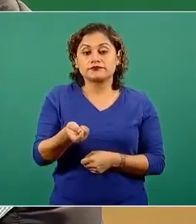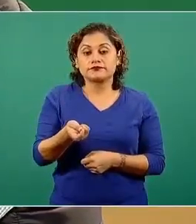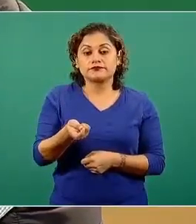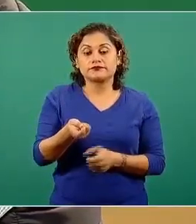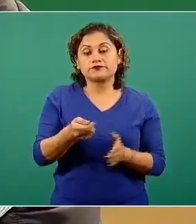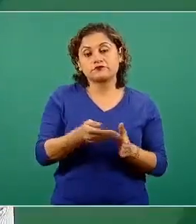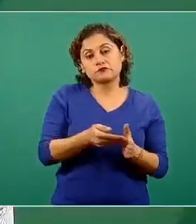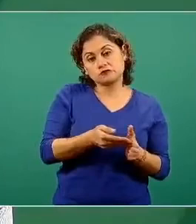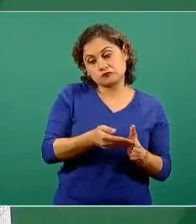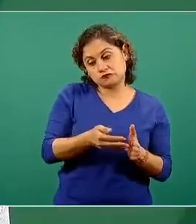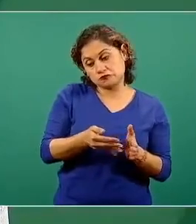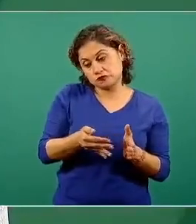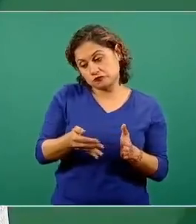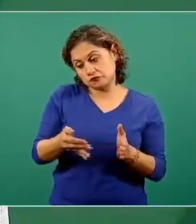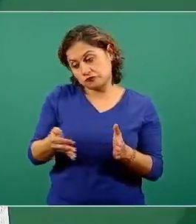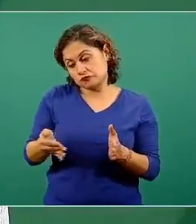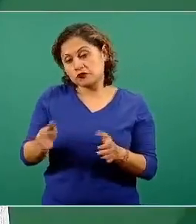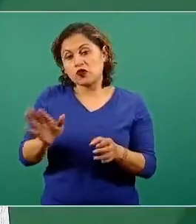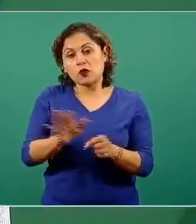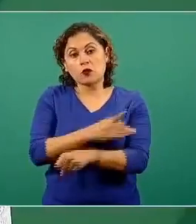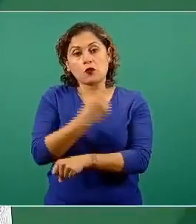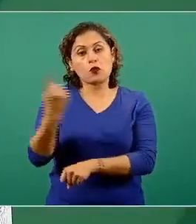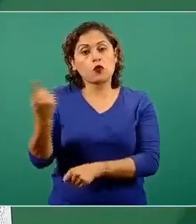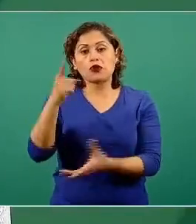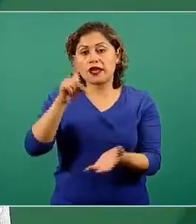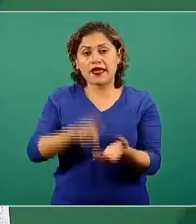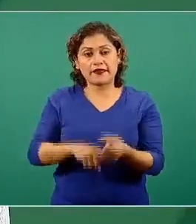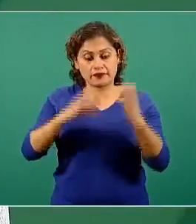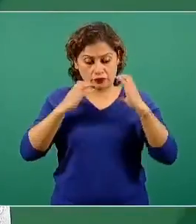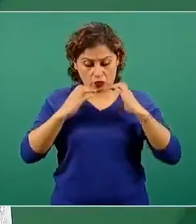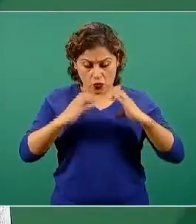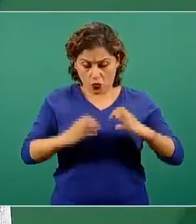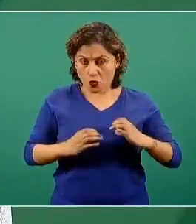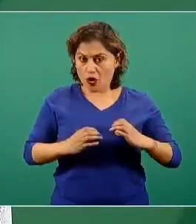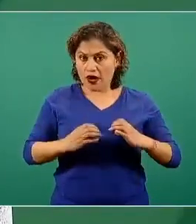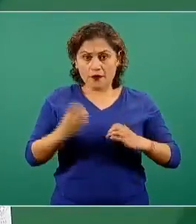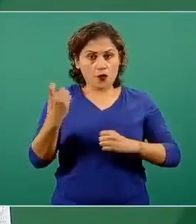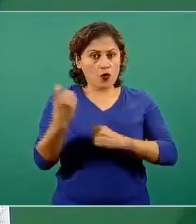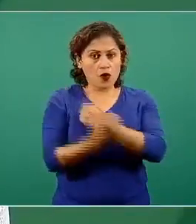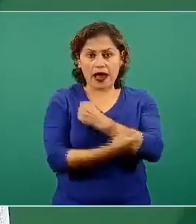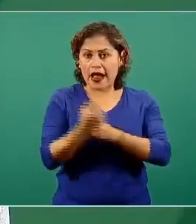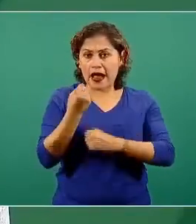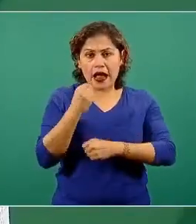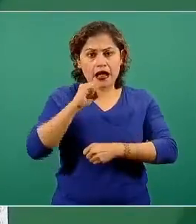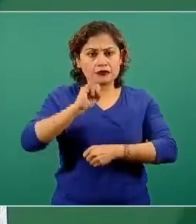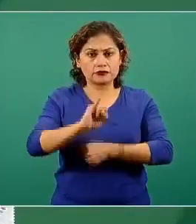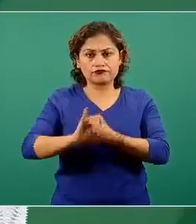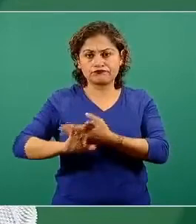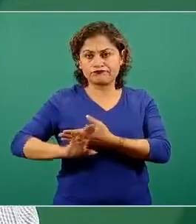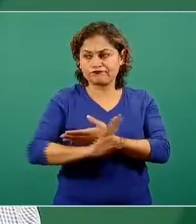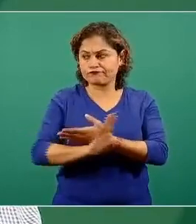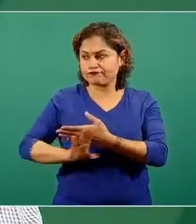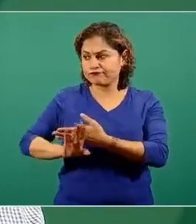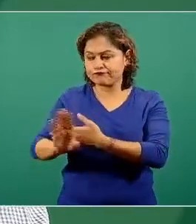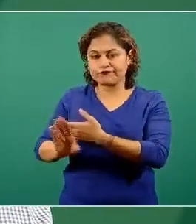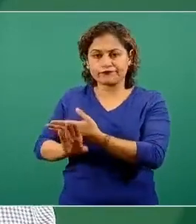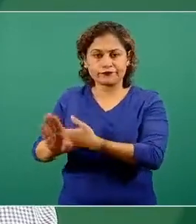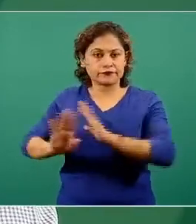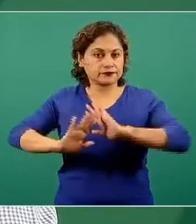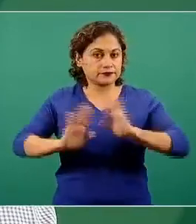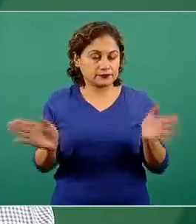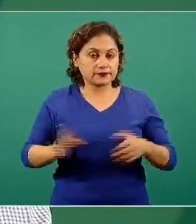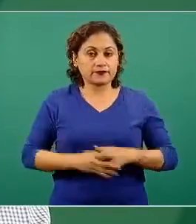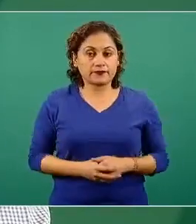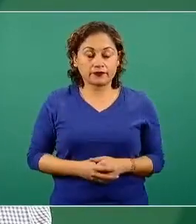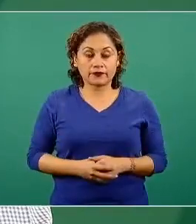producto de la reacción de su sistema inmunológico o como respuesta al virus como tal.